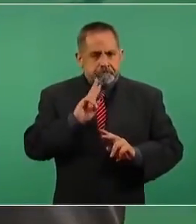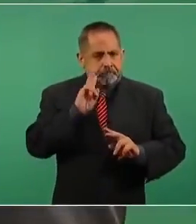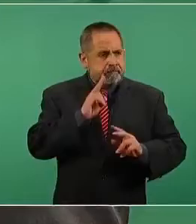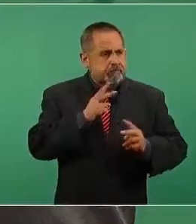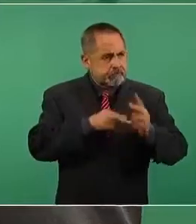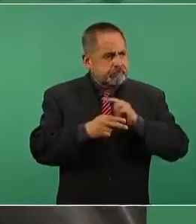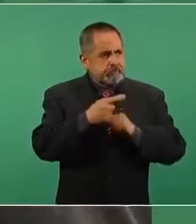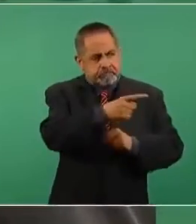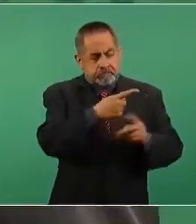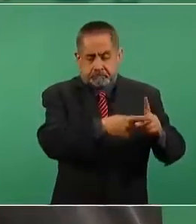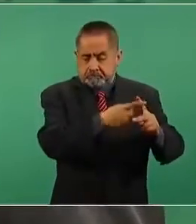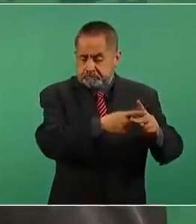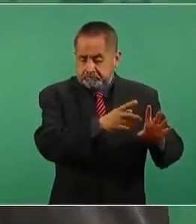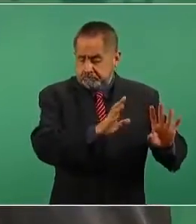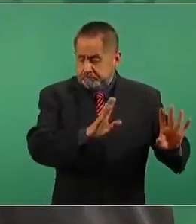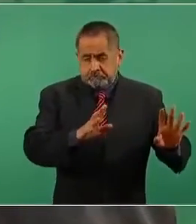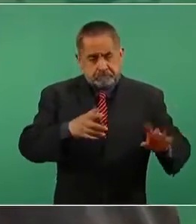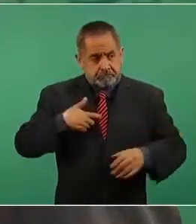a hacer tus cuentas.